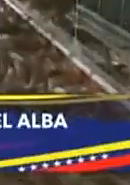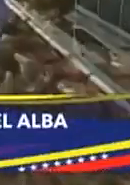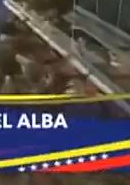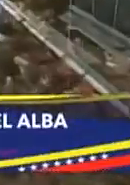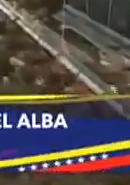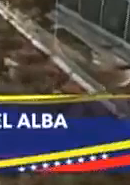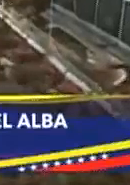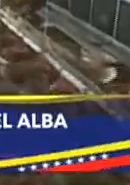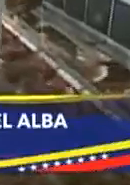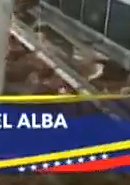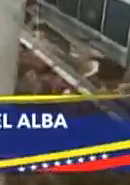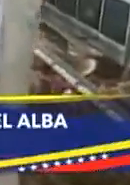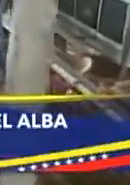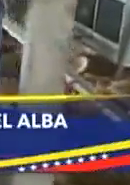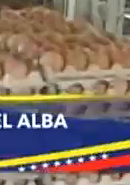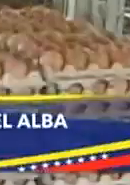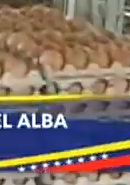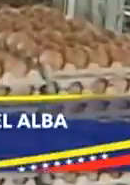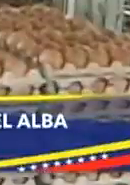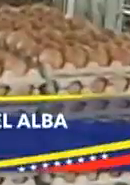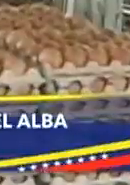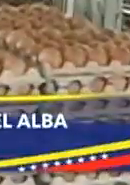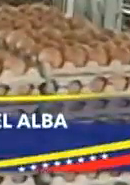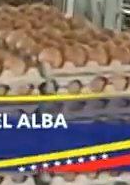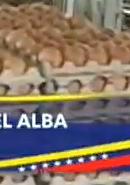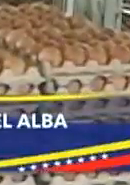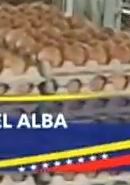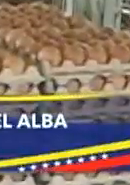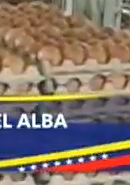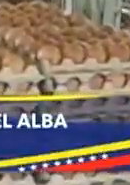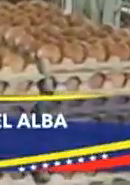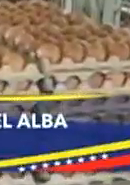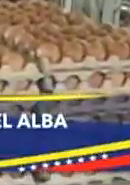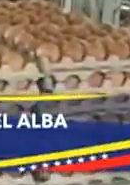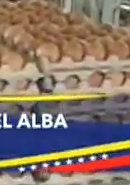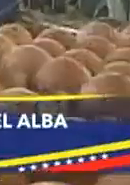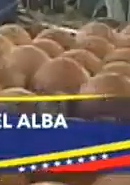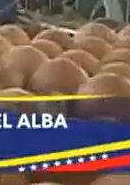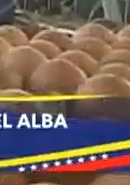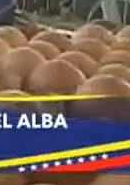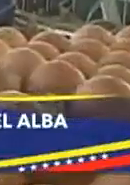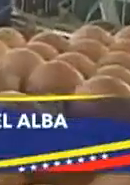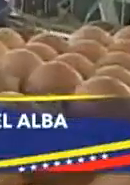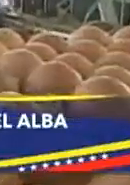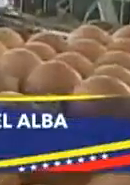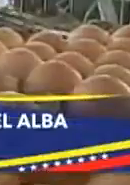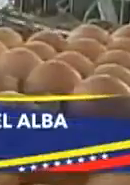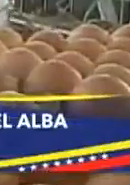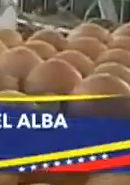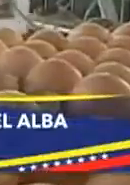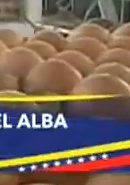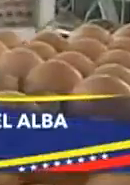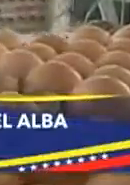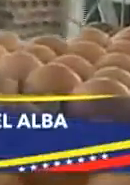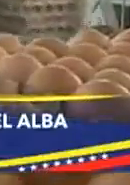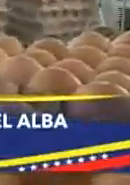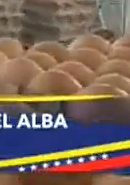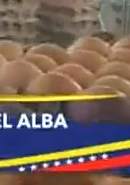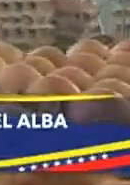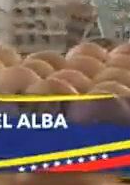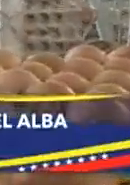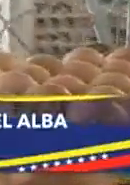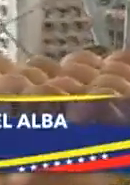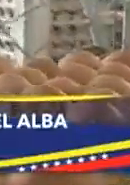mostrar a Guárico y a Venezuela, bueno, cómo ha sido todo este proceso. Esta empresa, este complejo, tiene cuatro componentes, presidente. El primero de